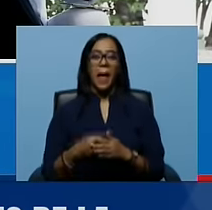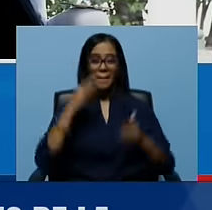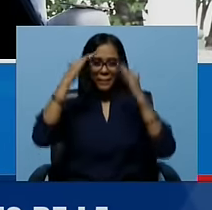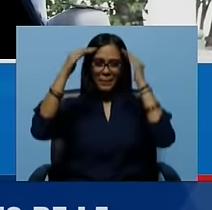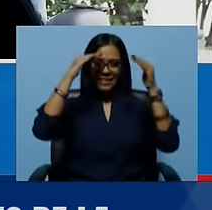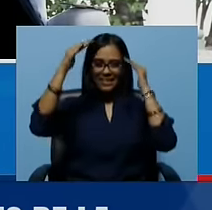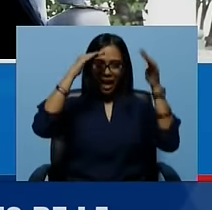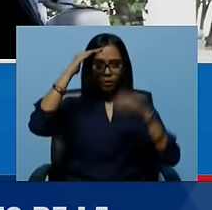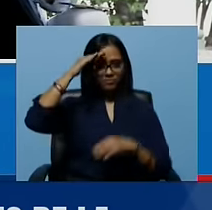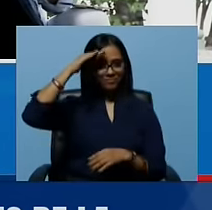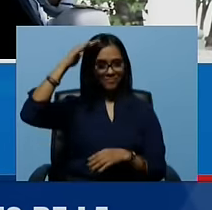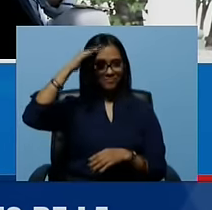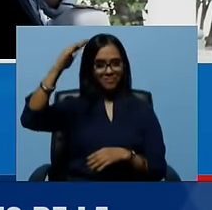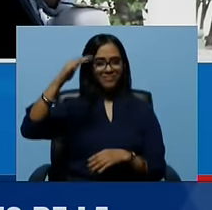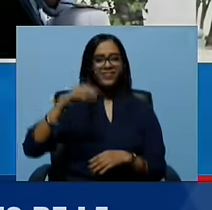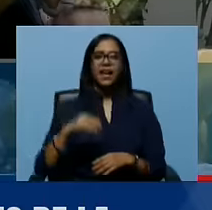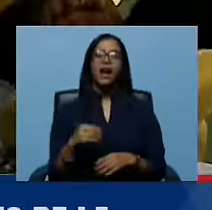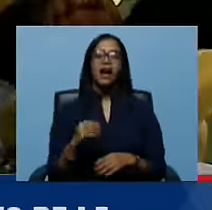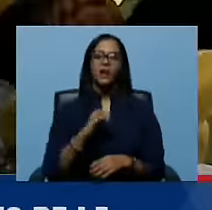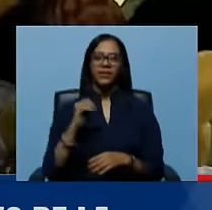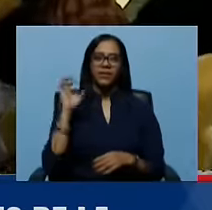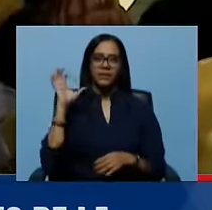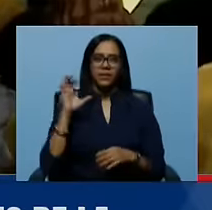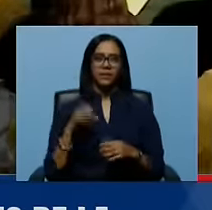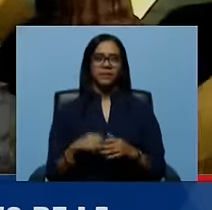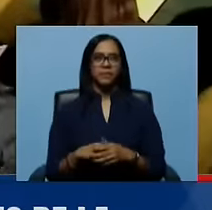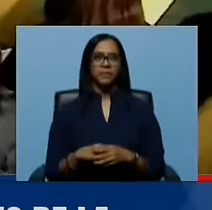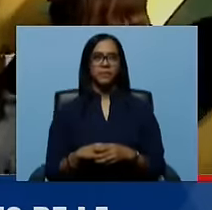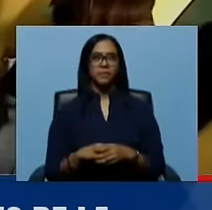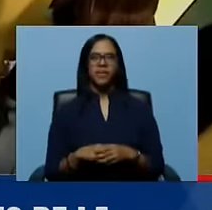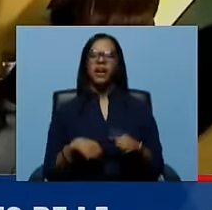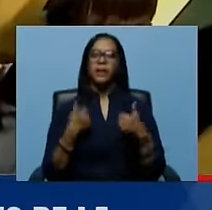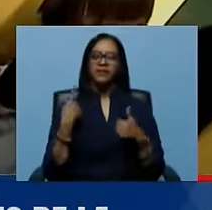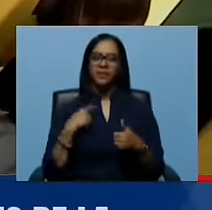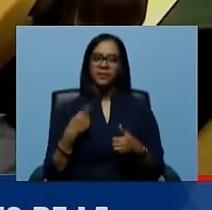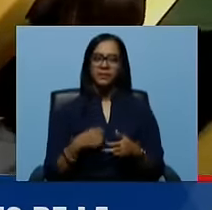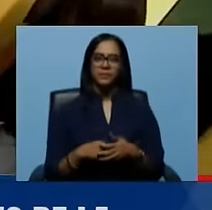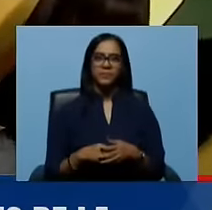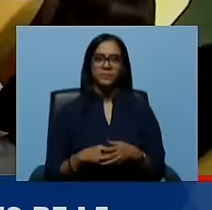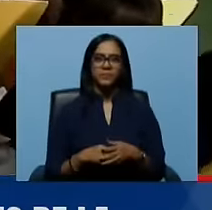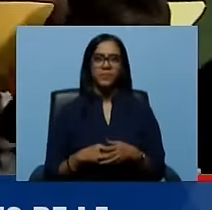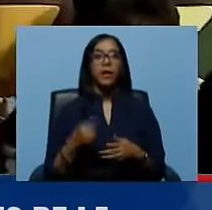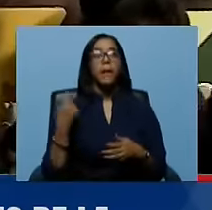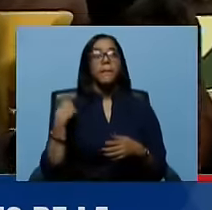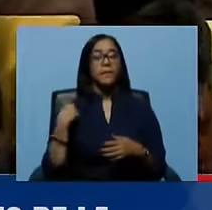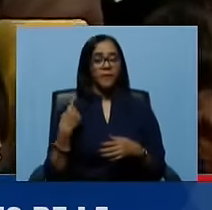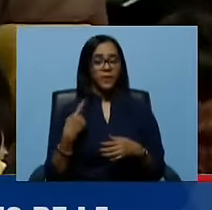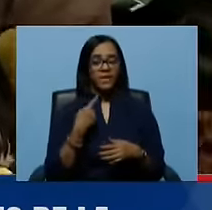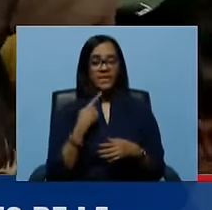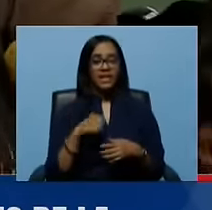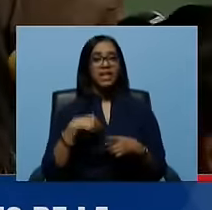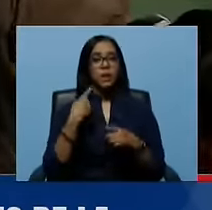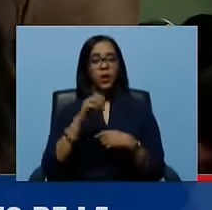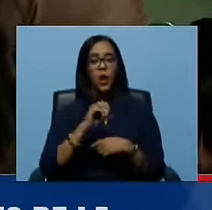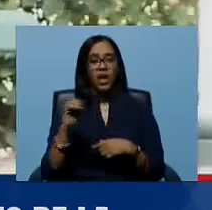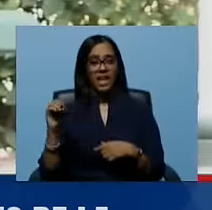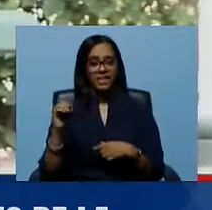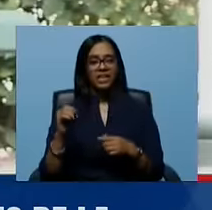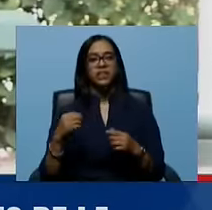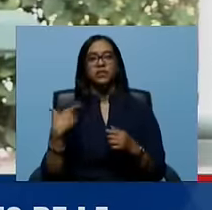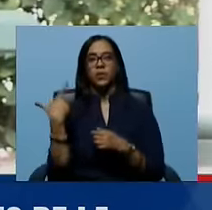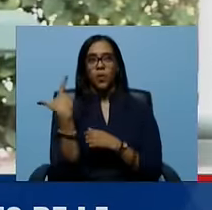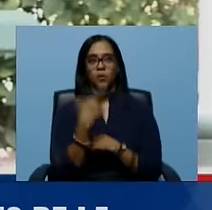del país. ¿Qué más tenemos, Ernesto? Primero decirle que después de Oriente nos vamos